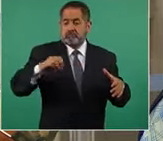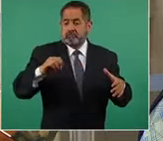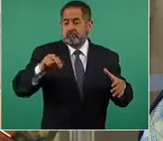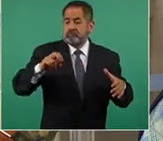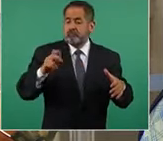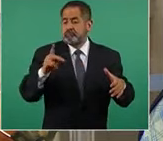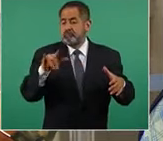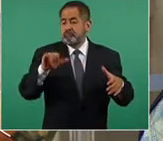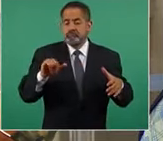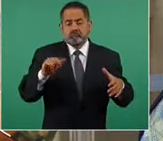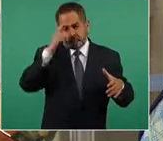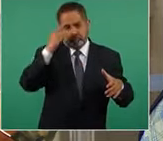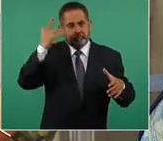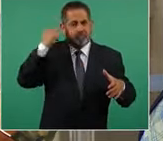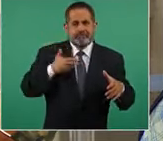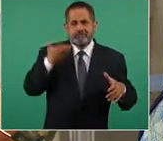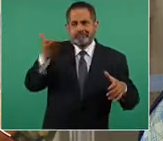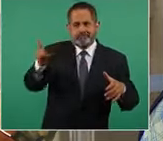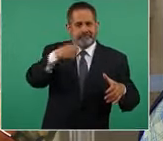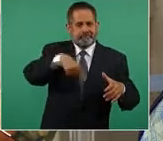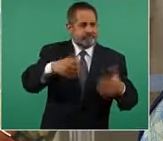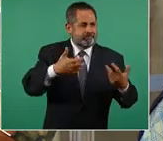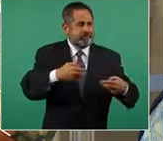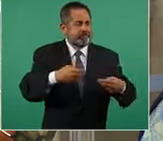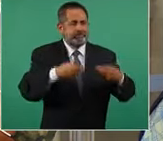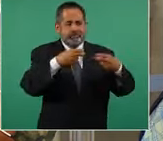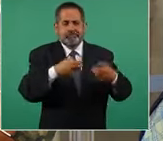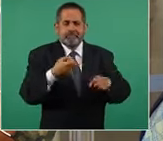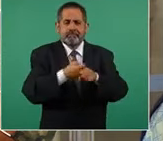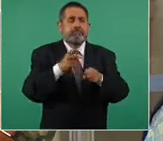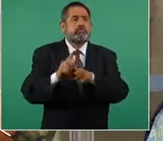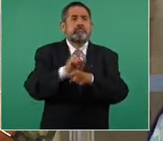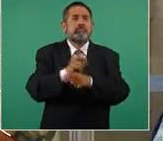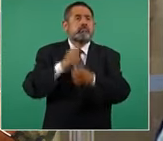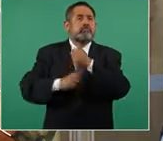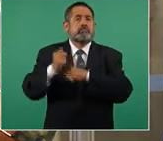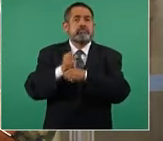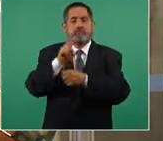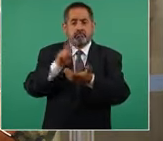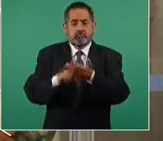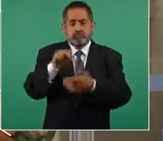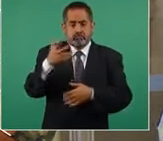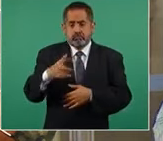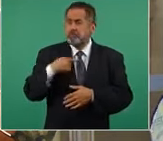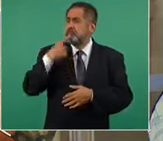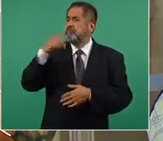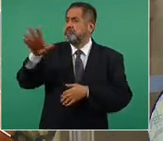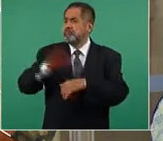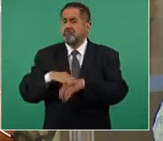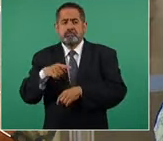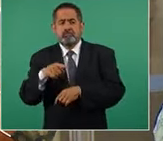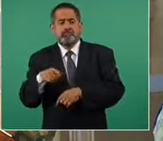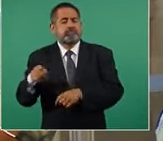los productores independientes de cerveza desde el año 2010, se habla de negligencia e incluso